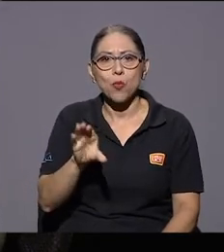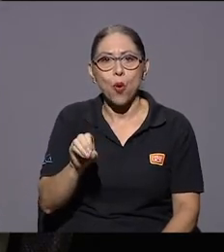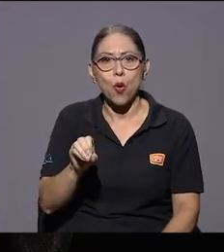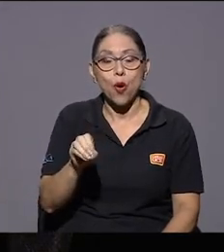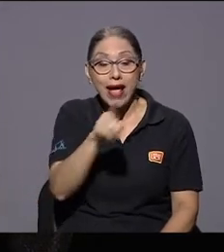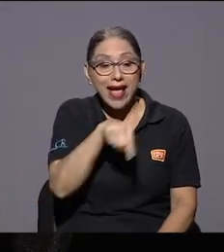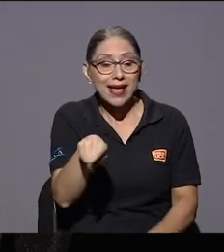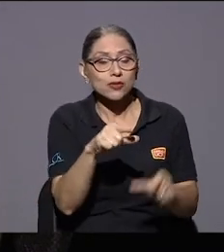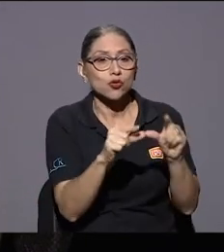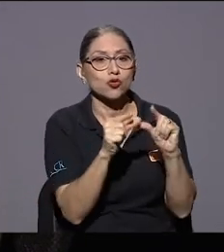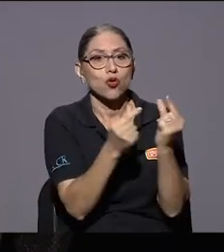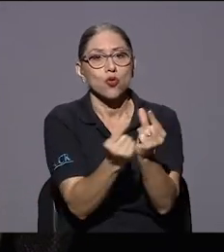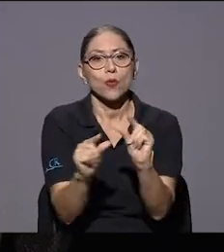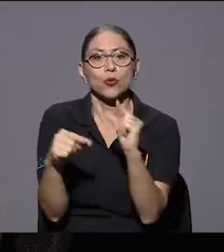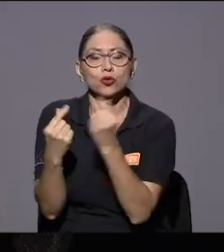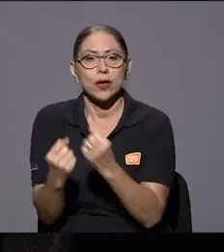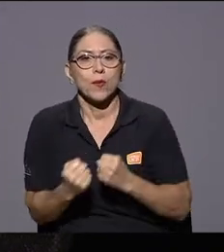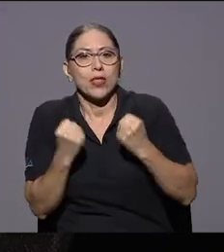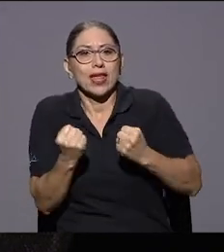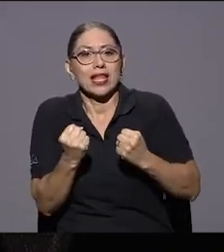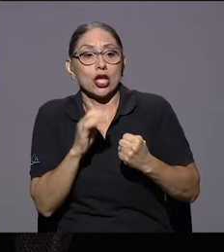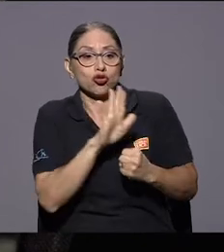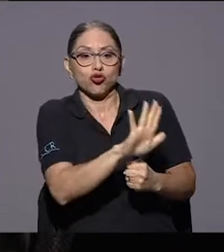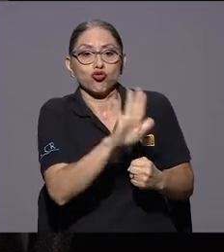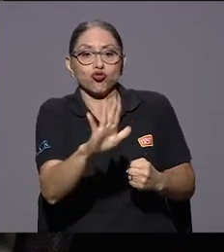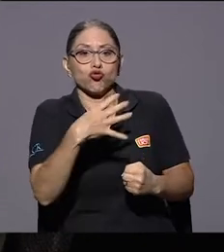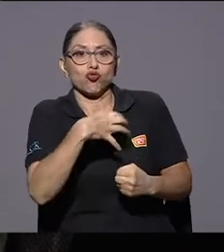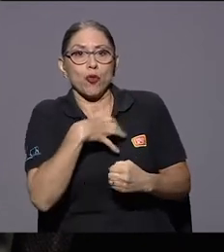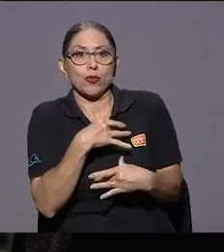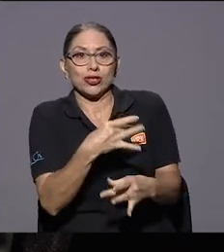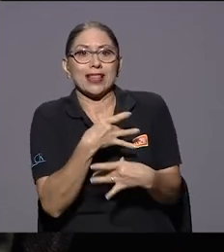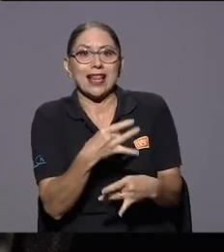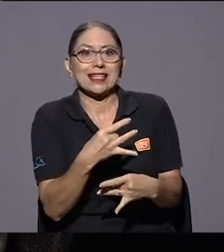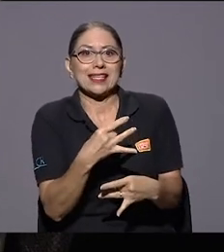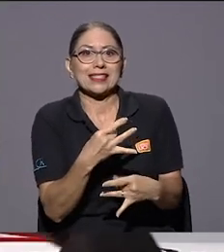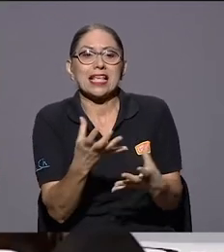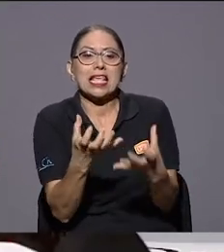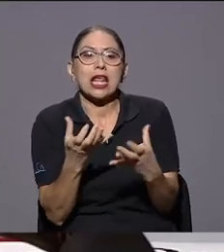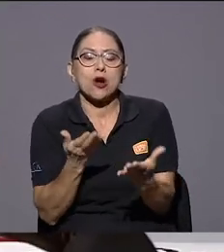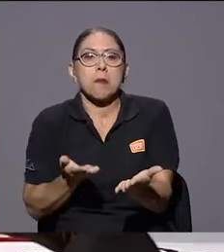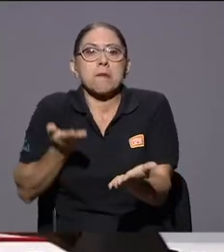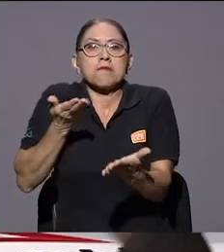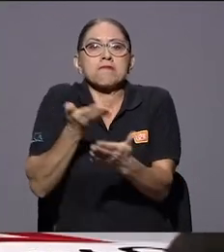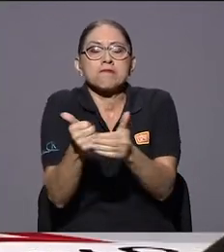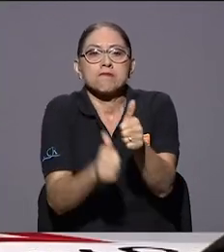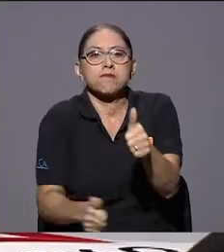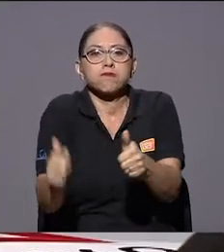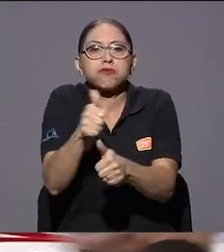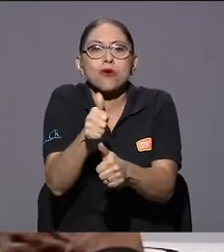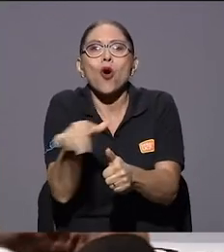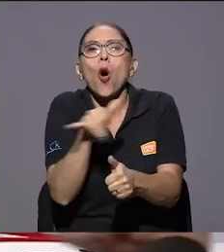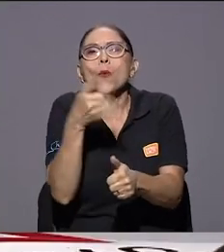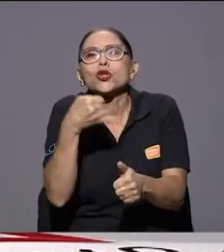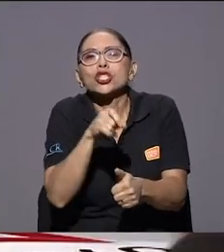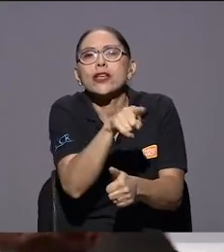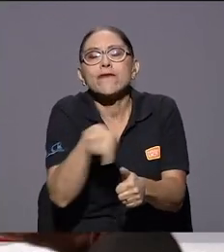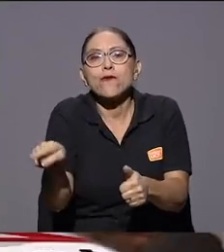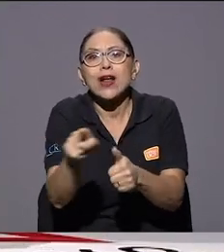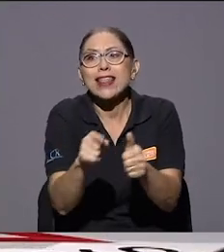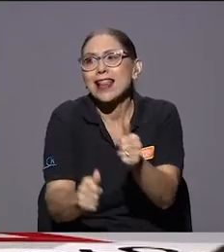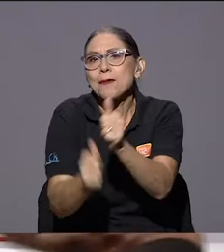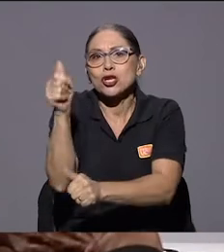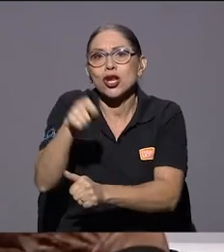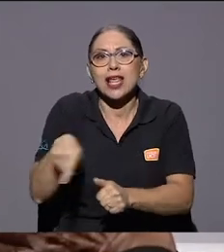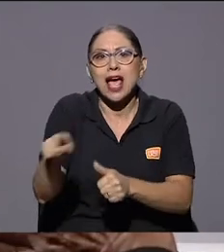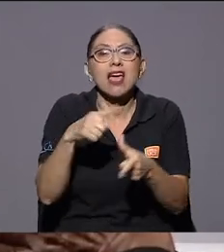haciendo valer sus intereses sectoriales como si fueran los intereses de la colectividad. ¿Y entonces qué pasa con eso? mayor desigualdad, mayor